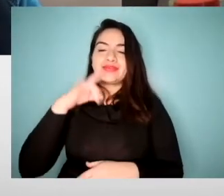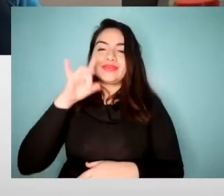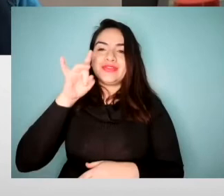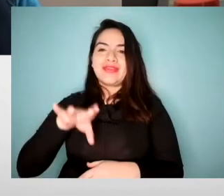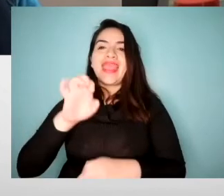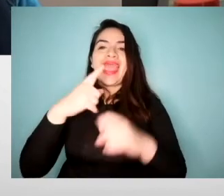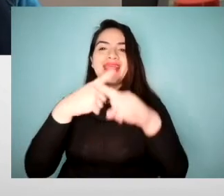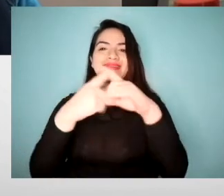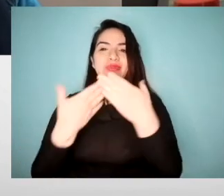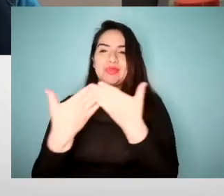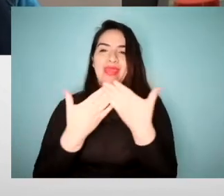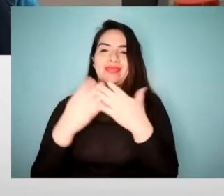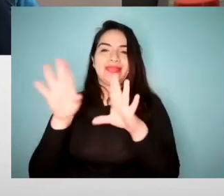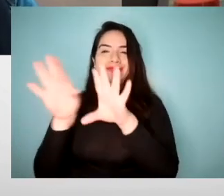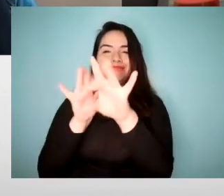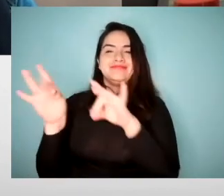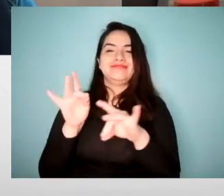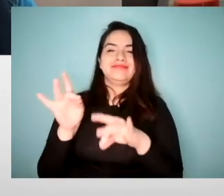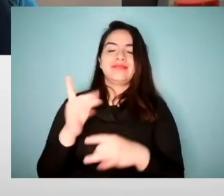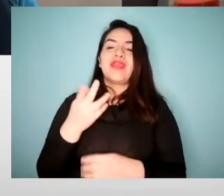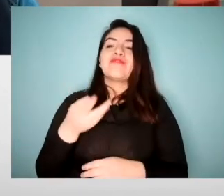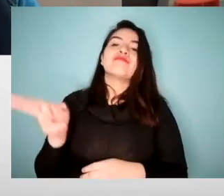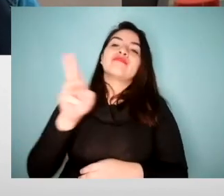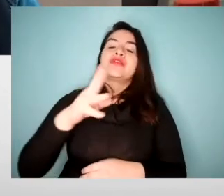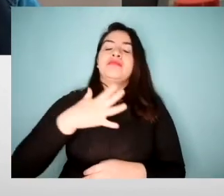me pareció una buena oportunidad de volver a mi casa.